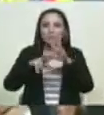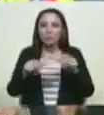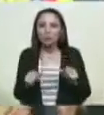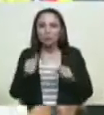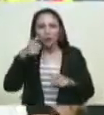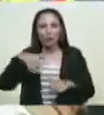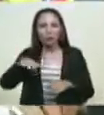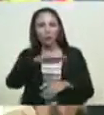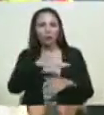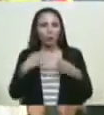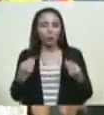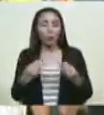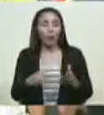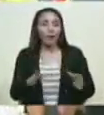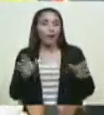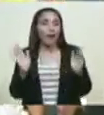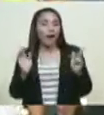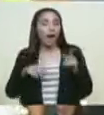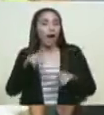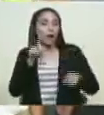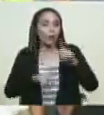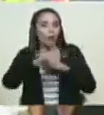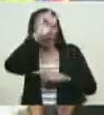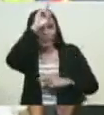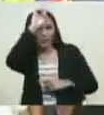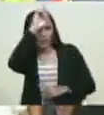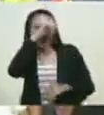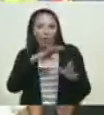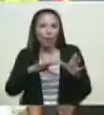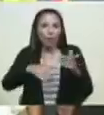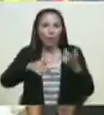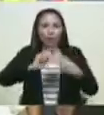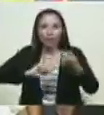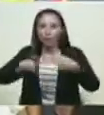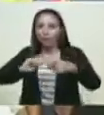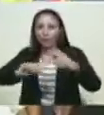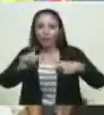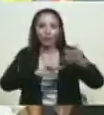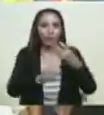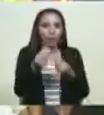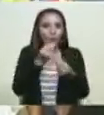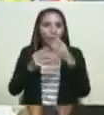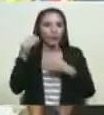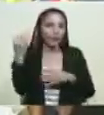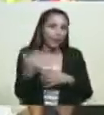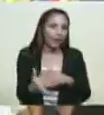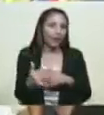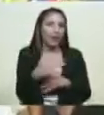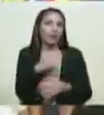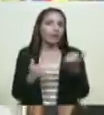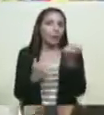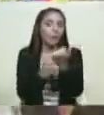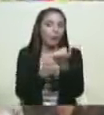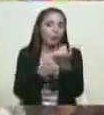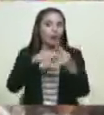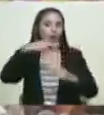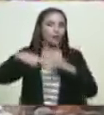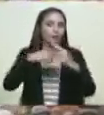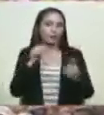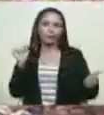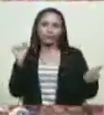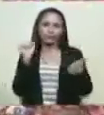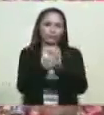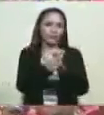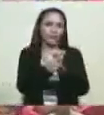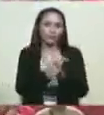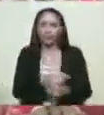Quien esté bachaqueando y robando al pueblo, vestido de rojo rojito, va preso igualito, compadre.